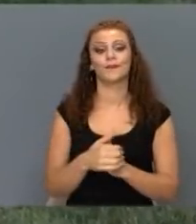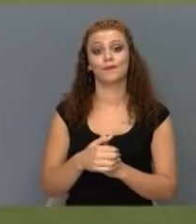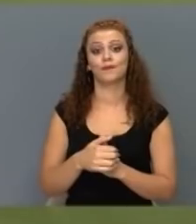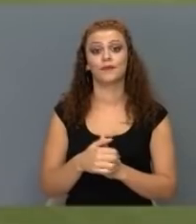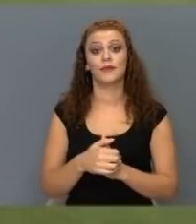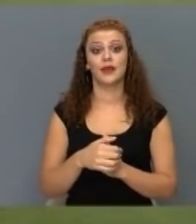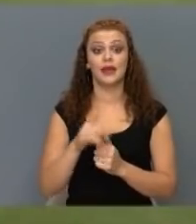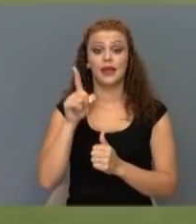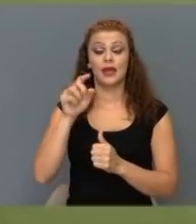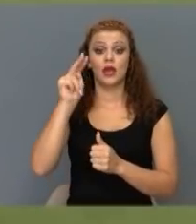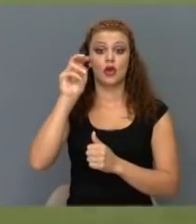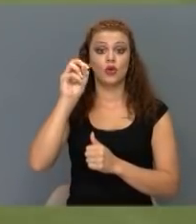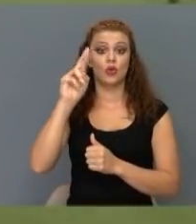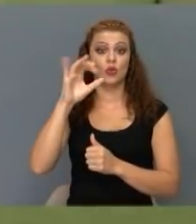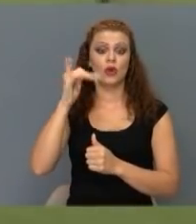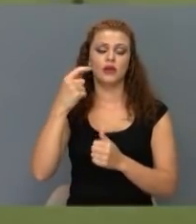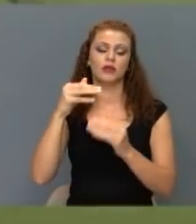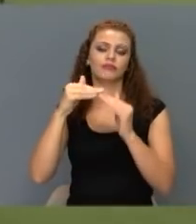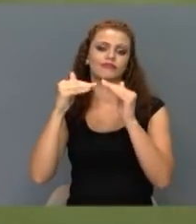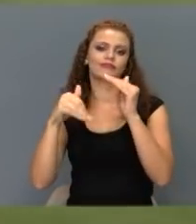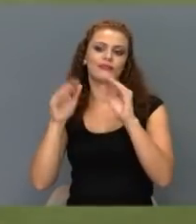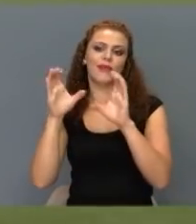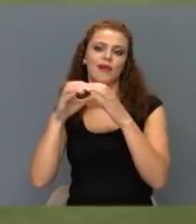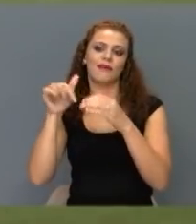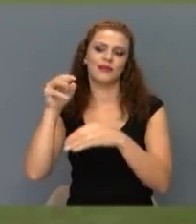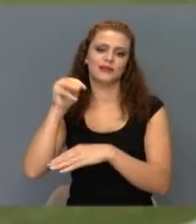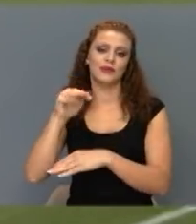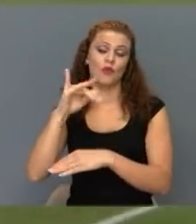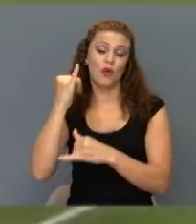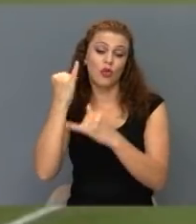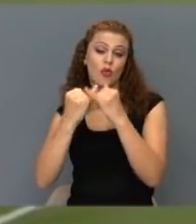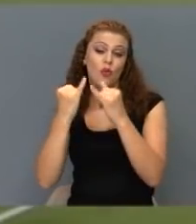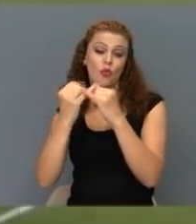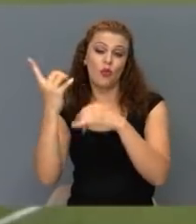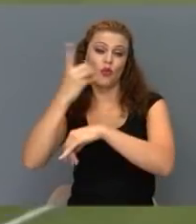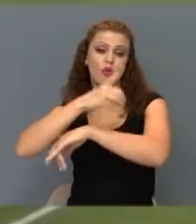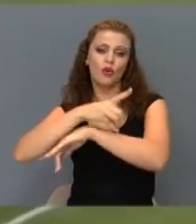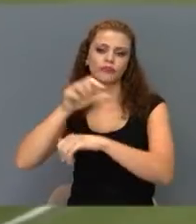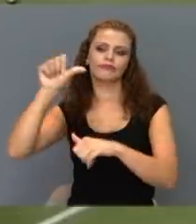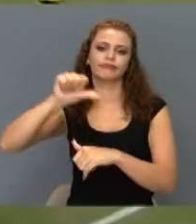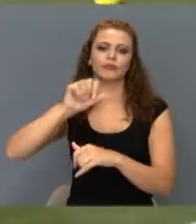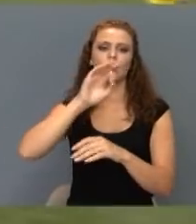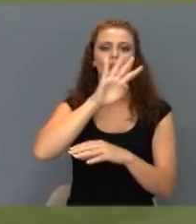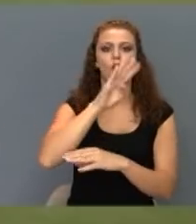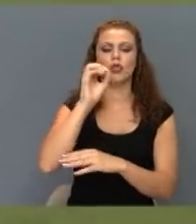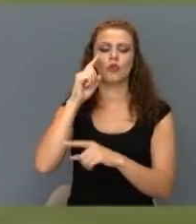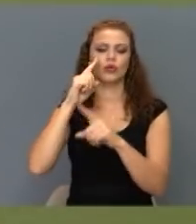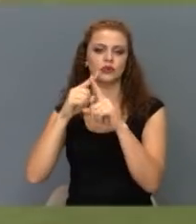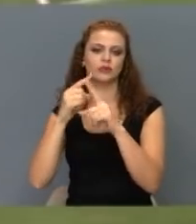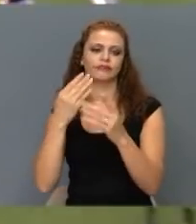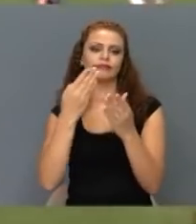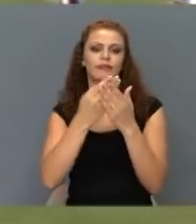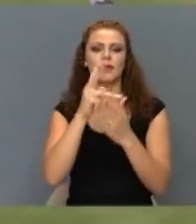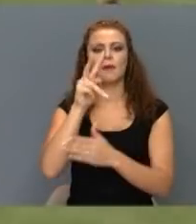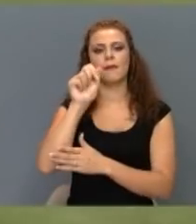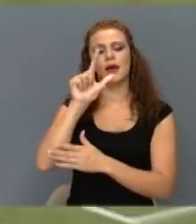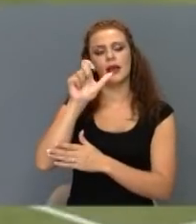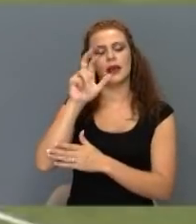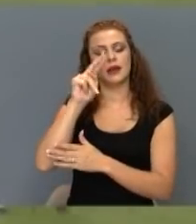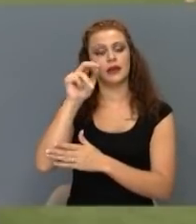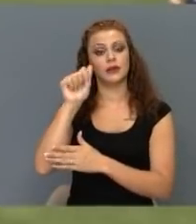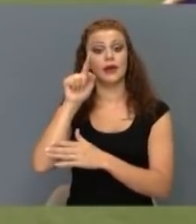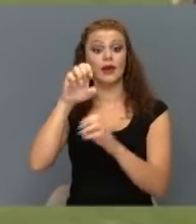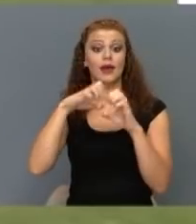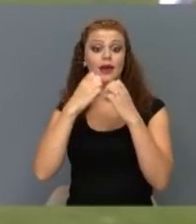start de noruega perdió la categoría este martes cuando en la última fecha cayó 4-0 en su visita al valerenga el equipo del nacional